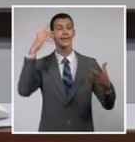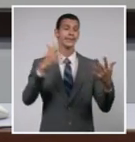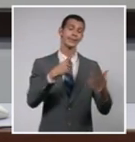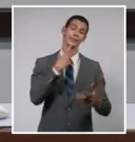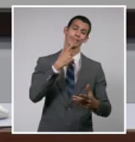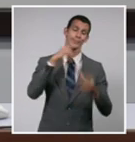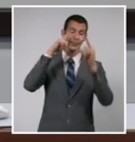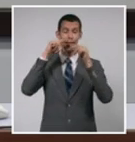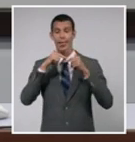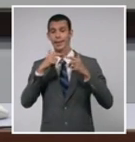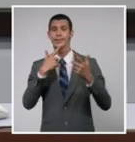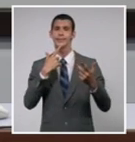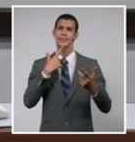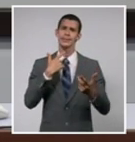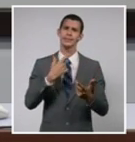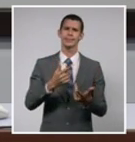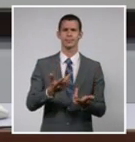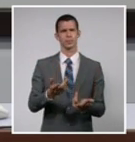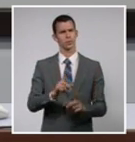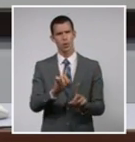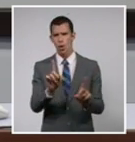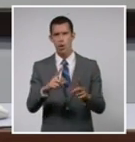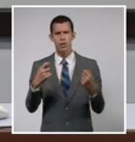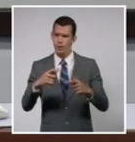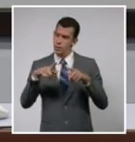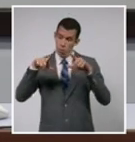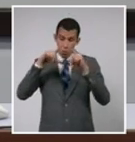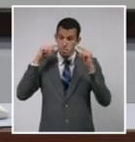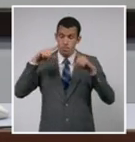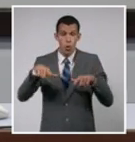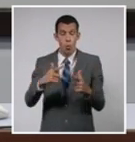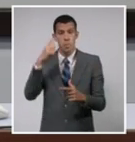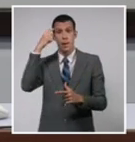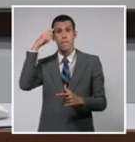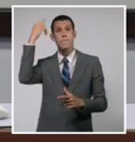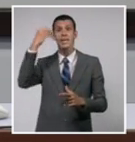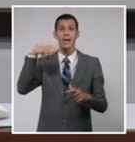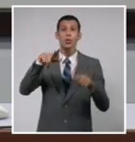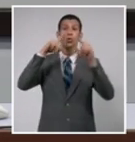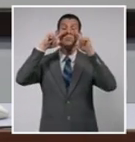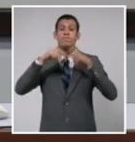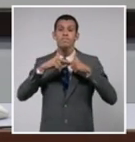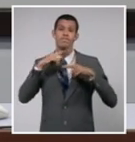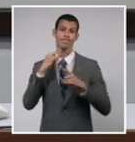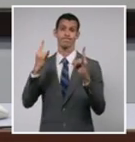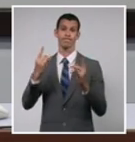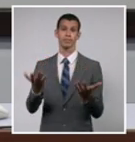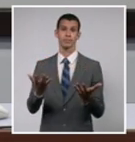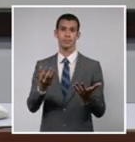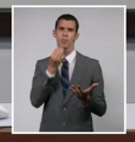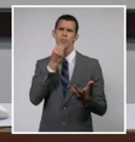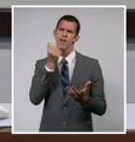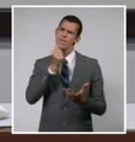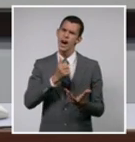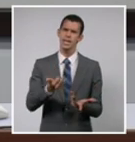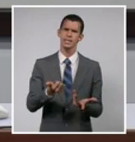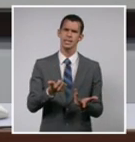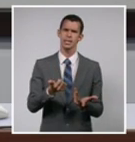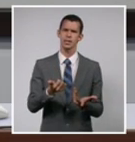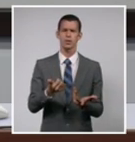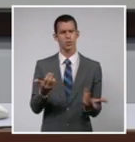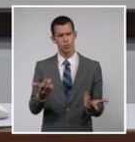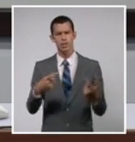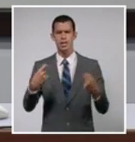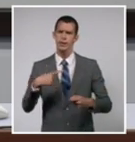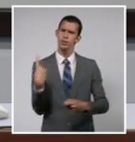creativo pero cotidiano. Y también pensar que además de que, y es lo fundamental, de que tenemos que salvar las vidas y